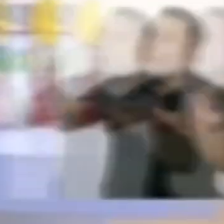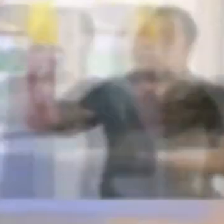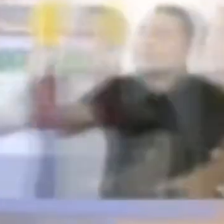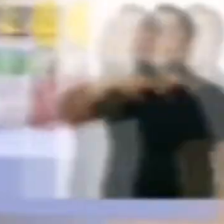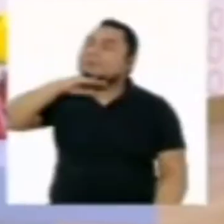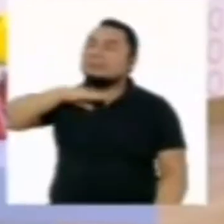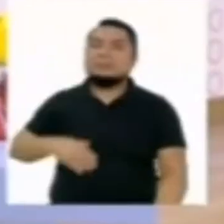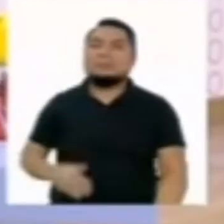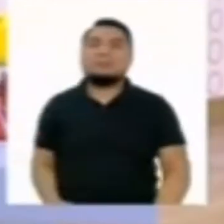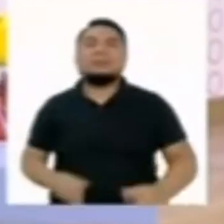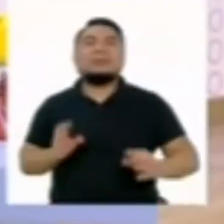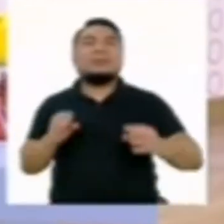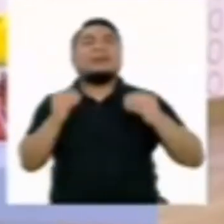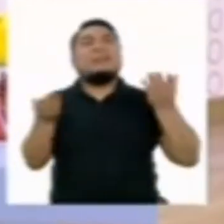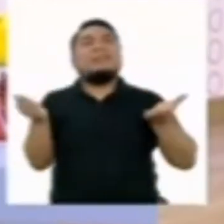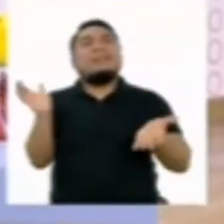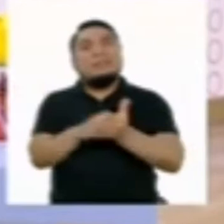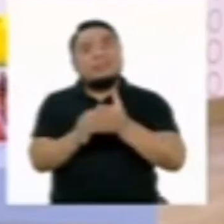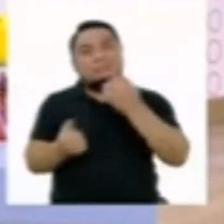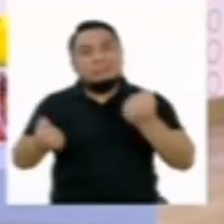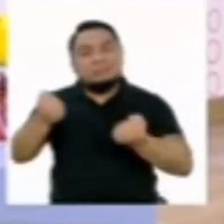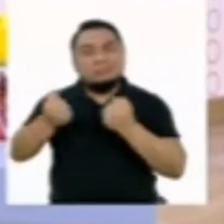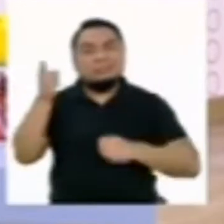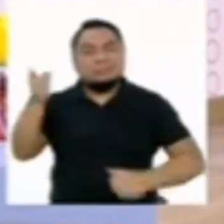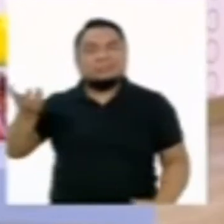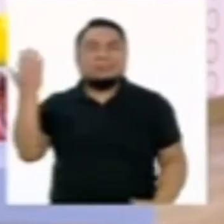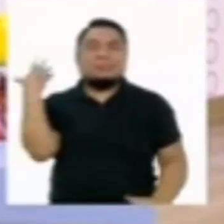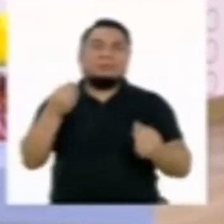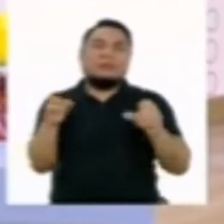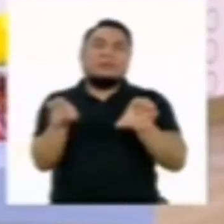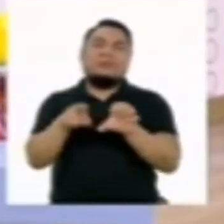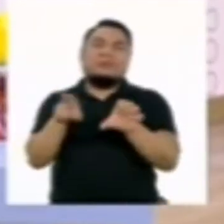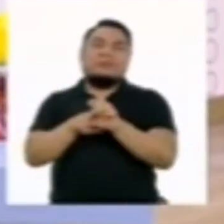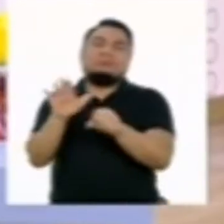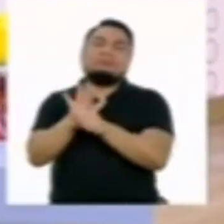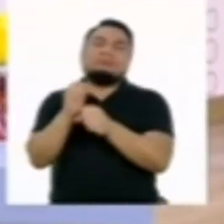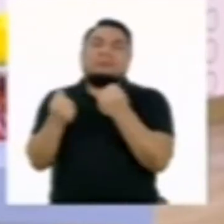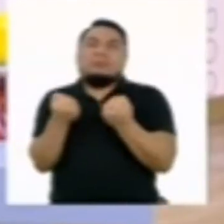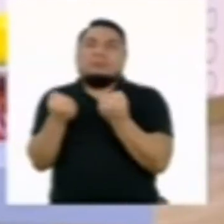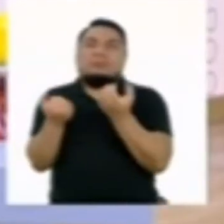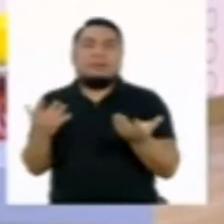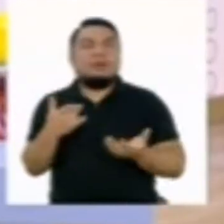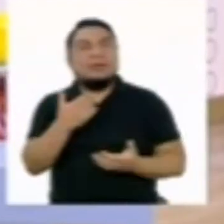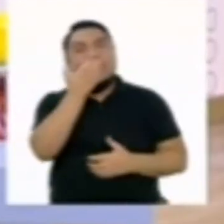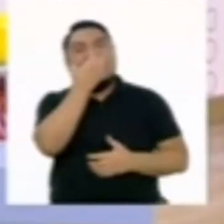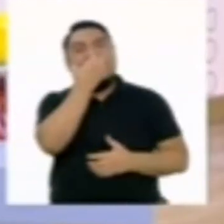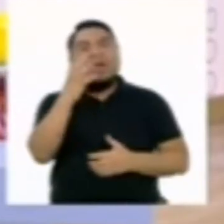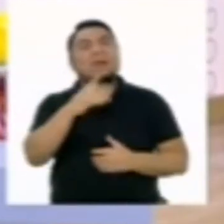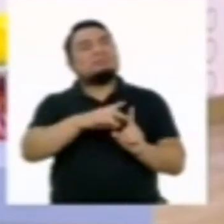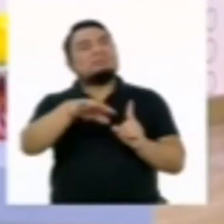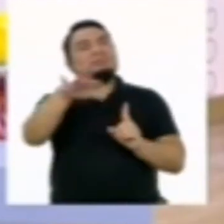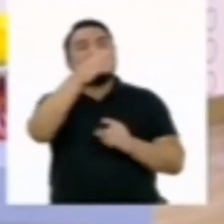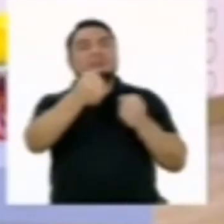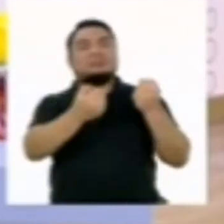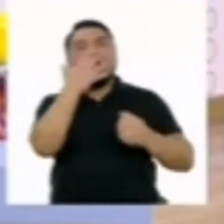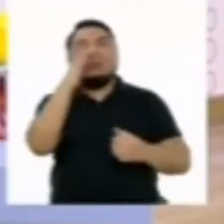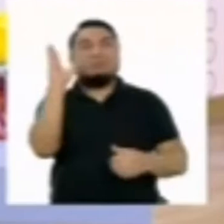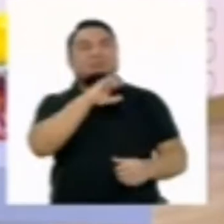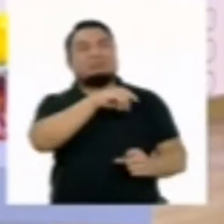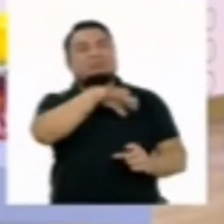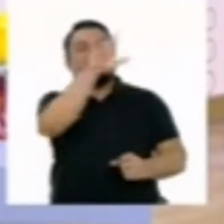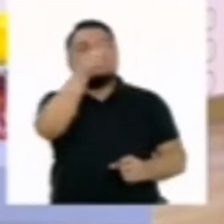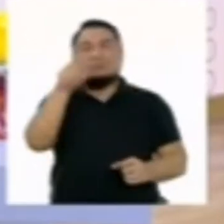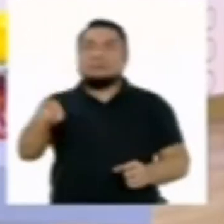podido volver a esto tan pronto? Autobuses que llevan más gente de la que deberían, humo negro saliendo de los tubos de escape,